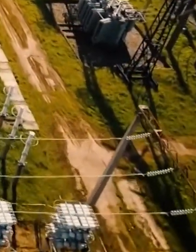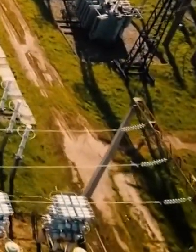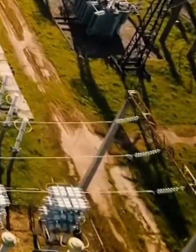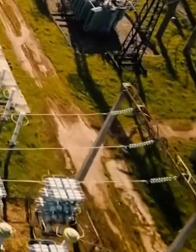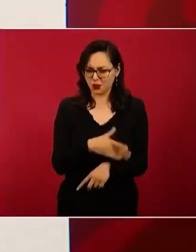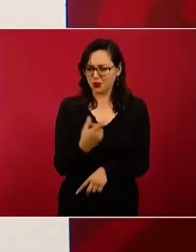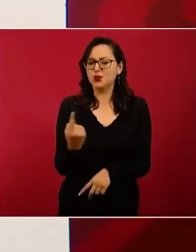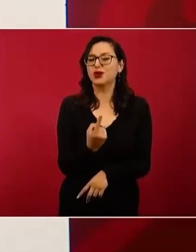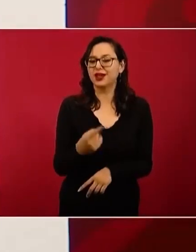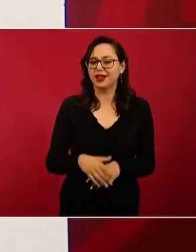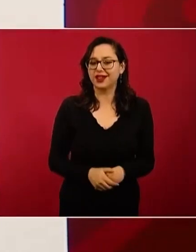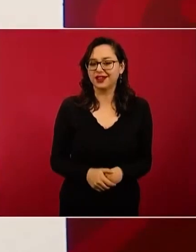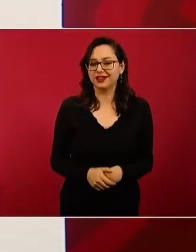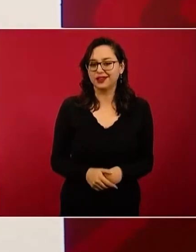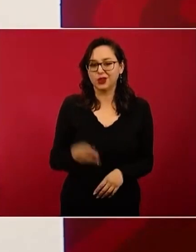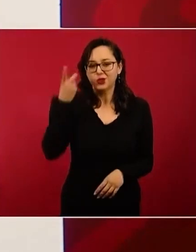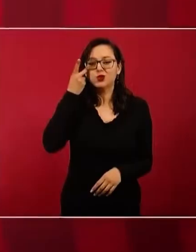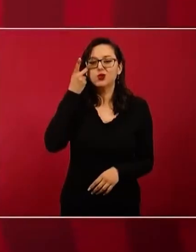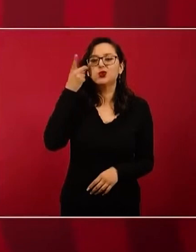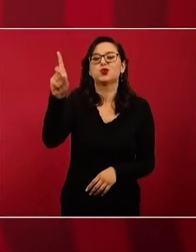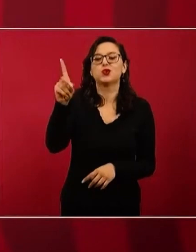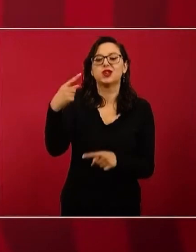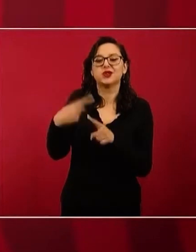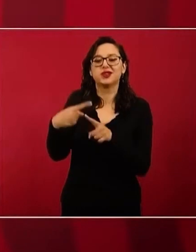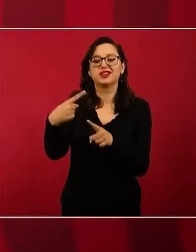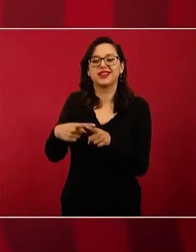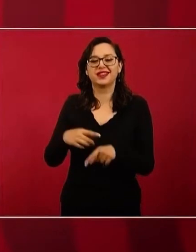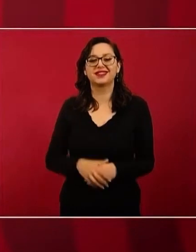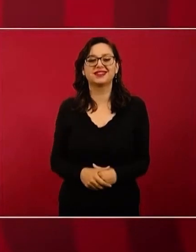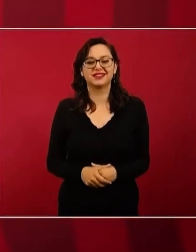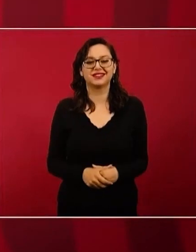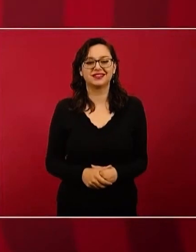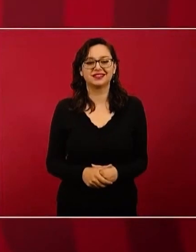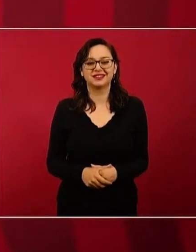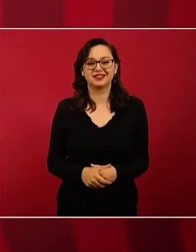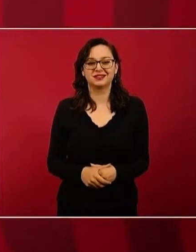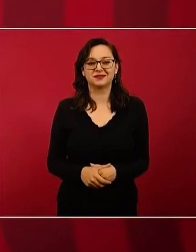2014. Como eran las plantas